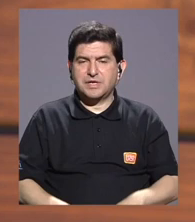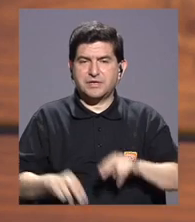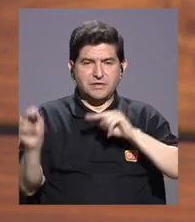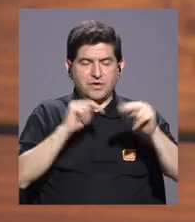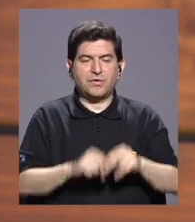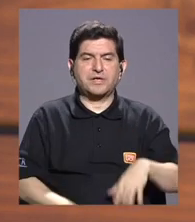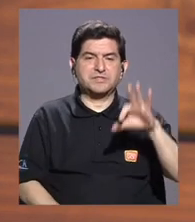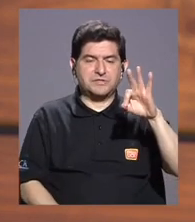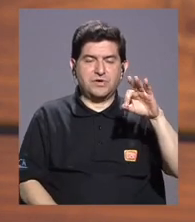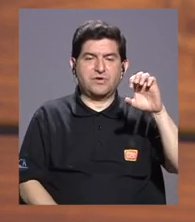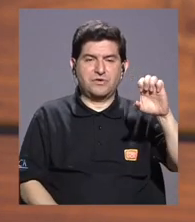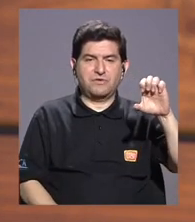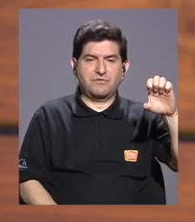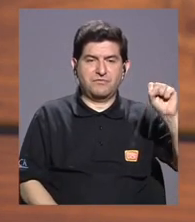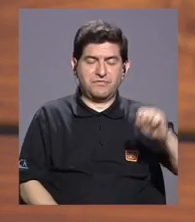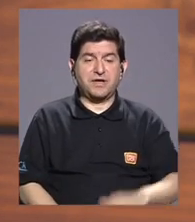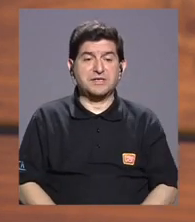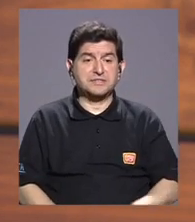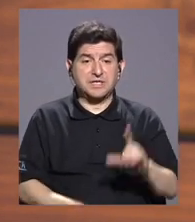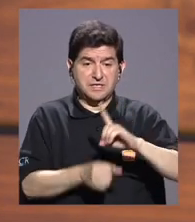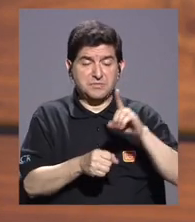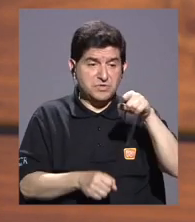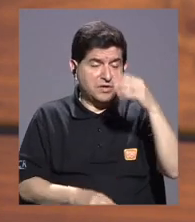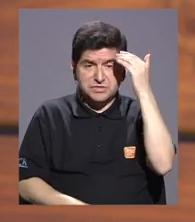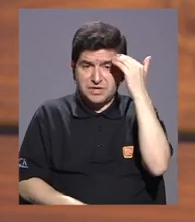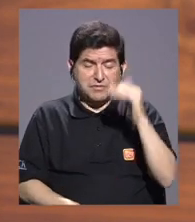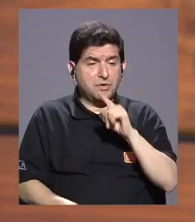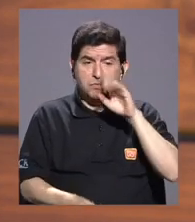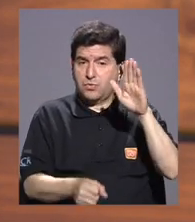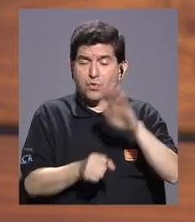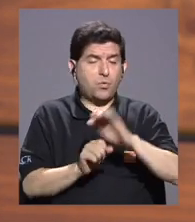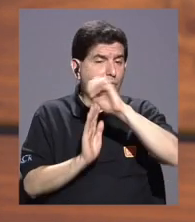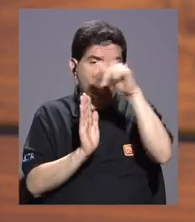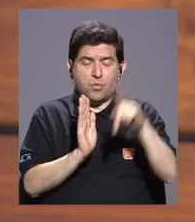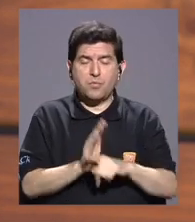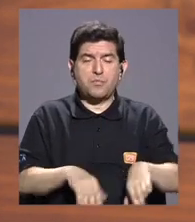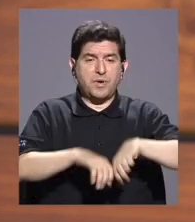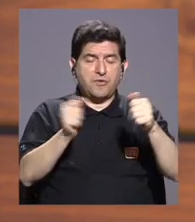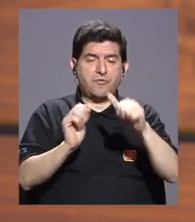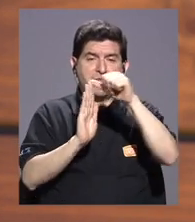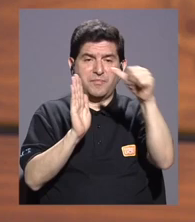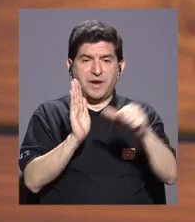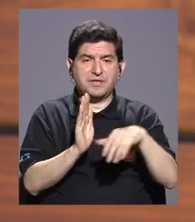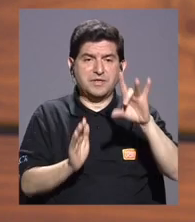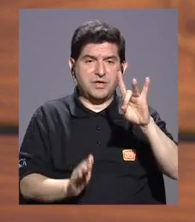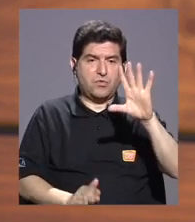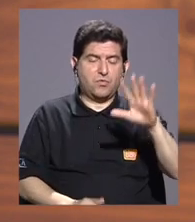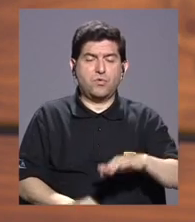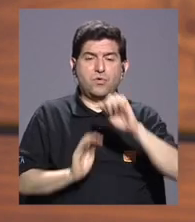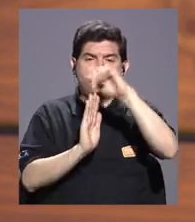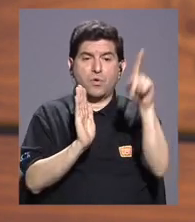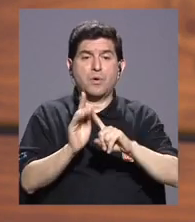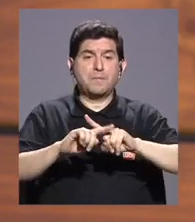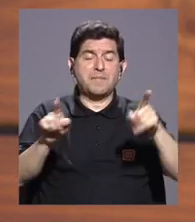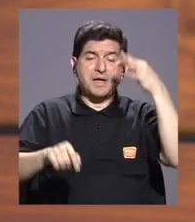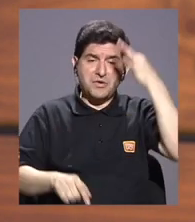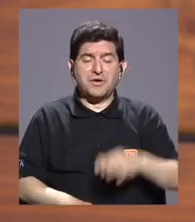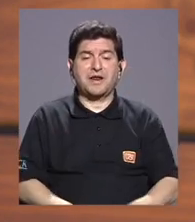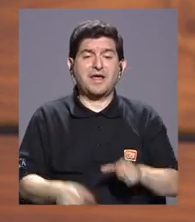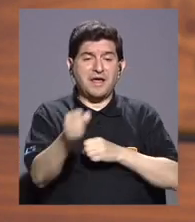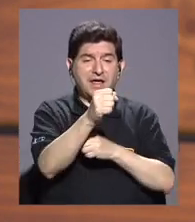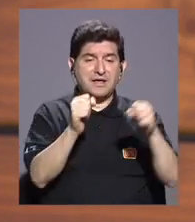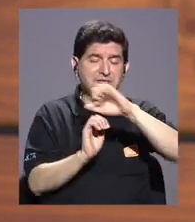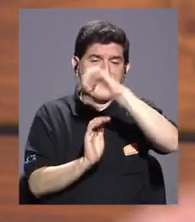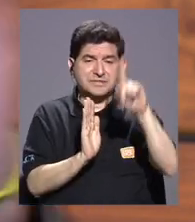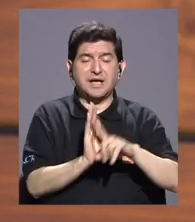Los diputados saben que esa derogatoria es inconstitucional, violenta el artículo 85 de la Constitución, pero apuestan a que la Sala Cuarta